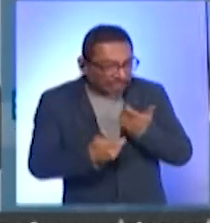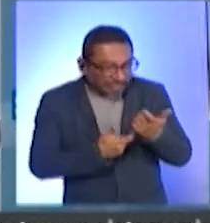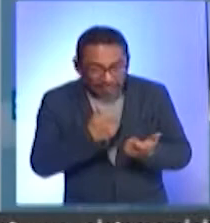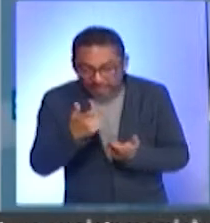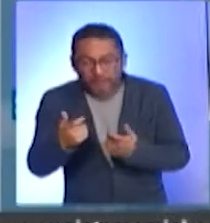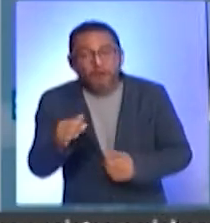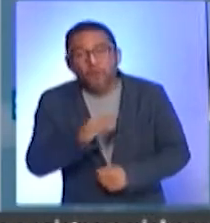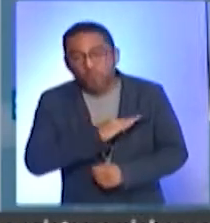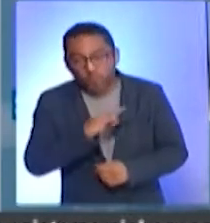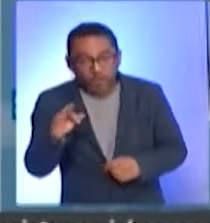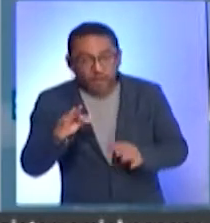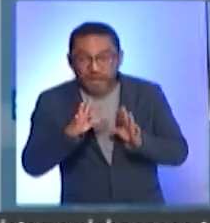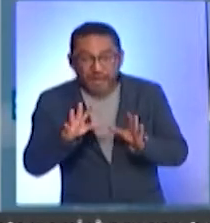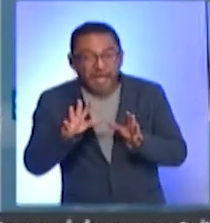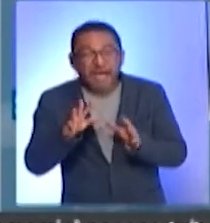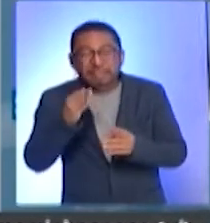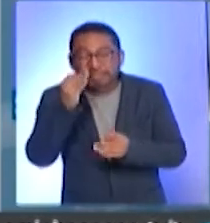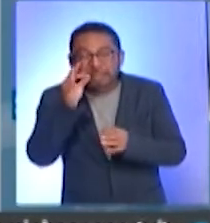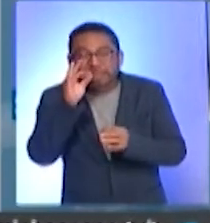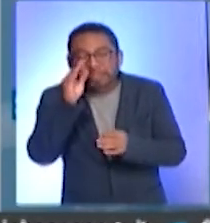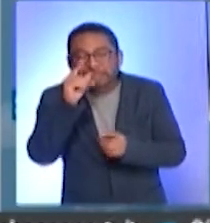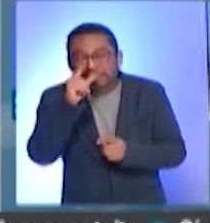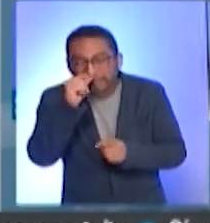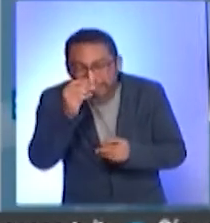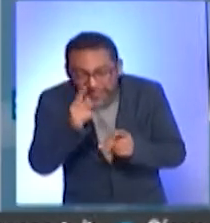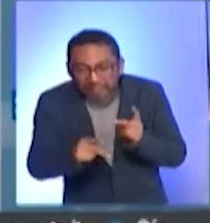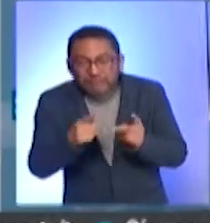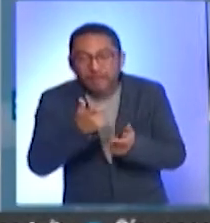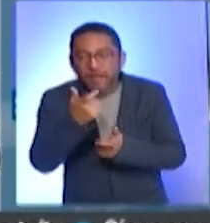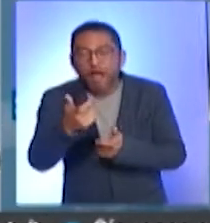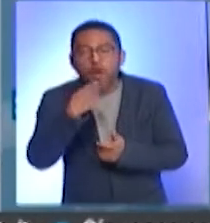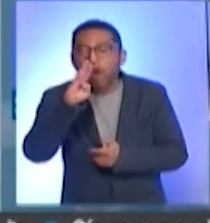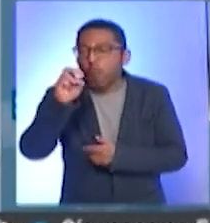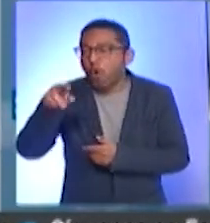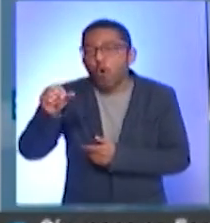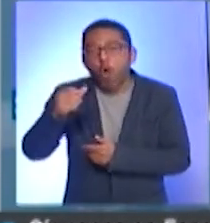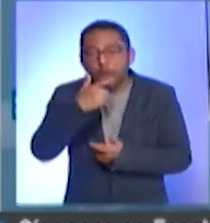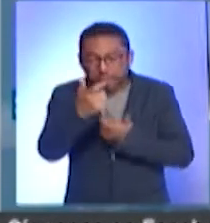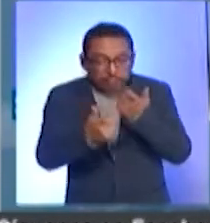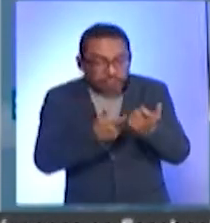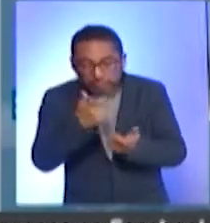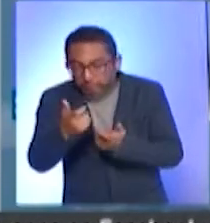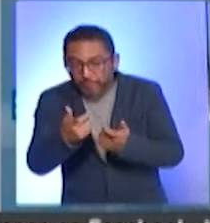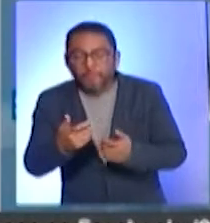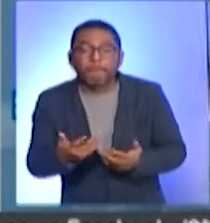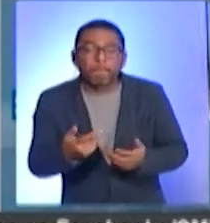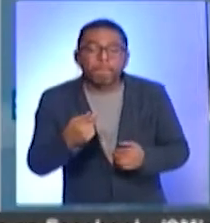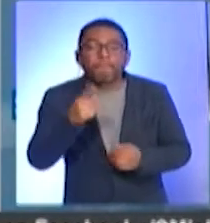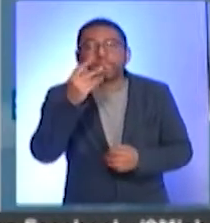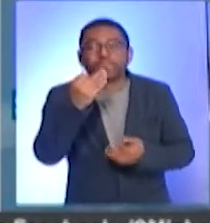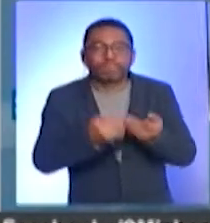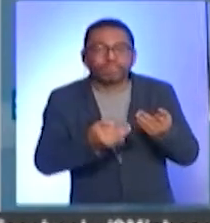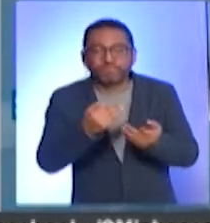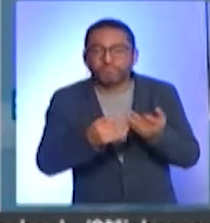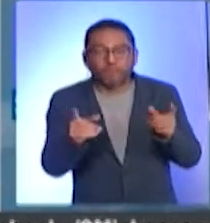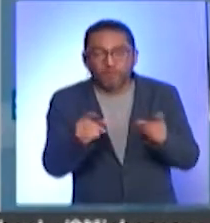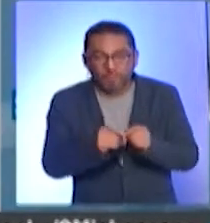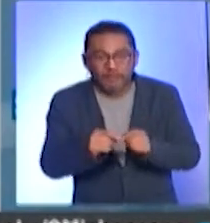casi con la totalidad de estos bonos y salarios con la excepción de